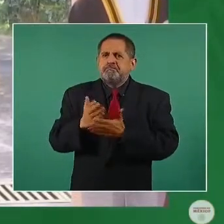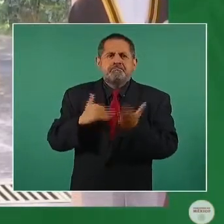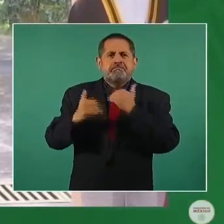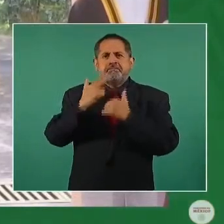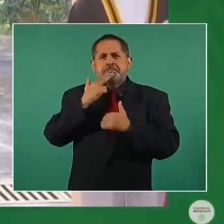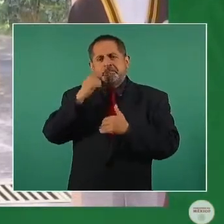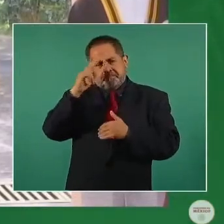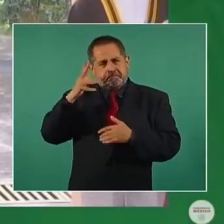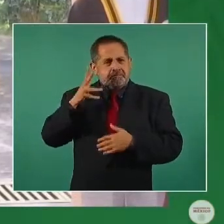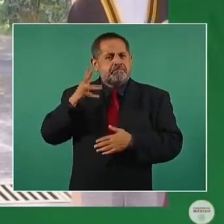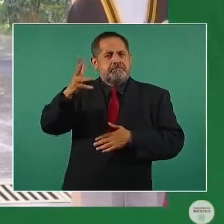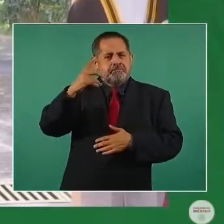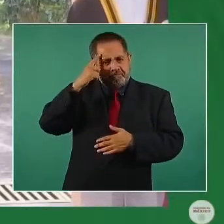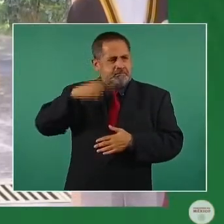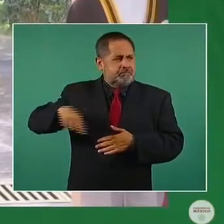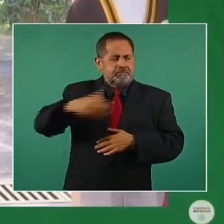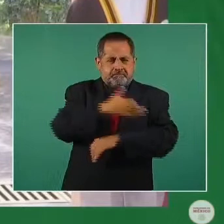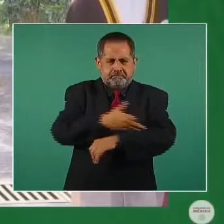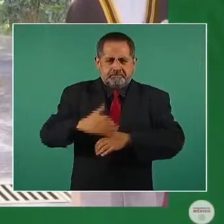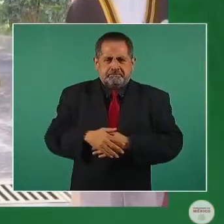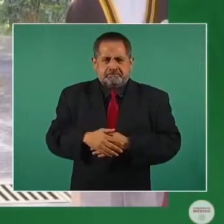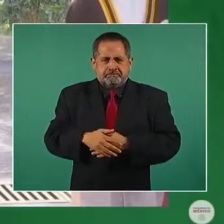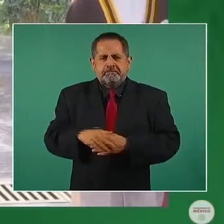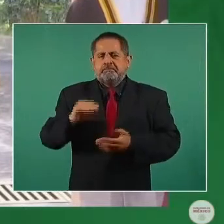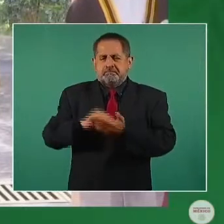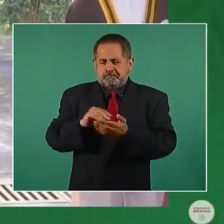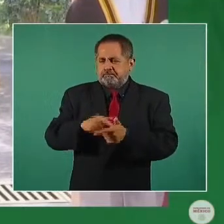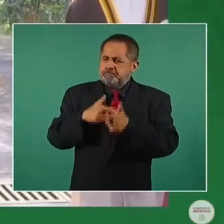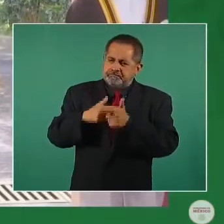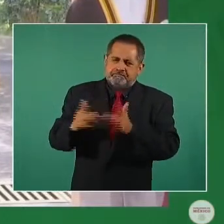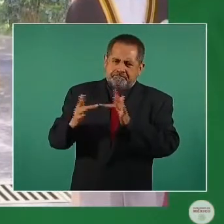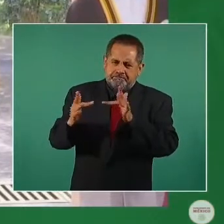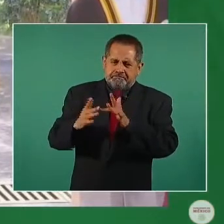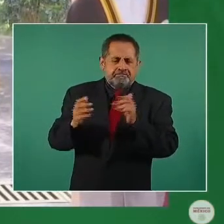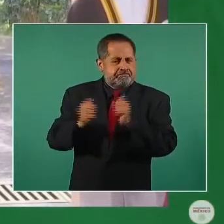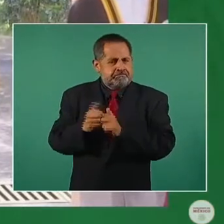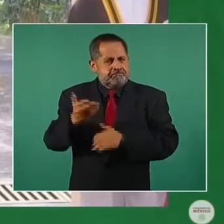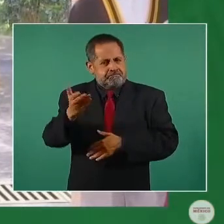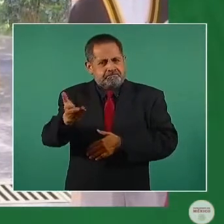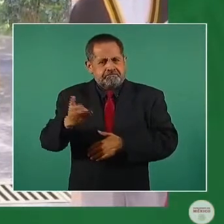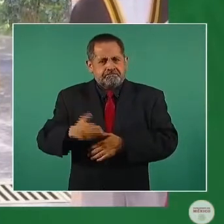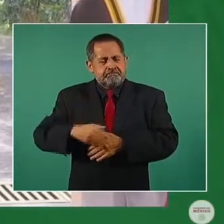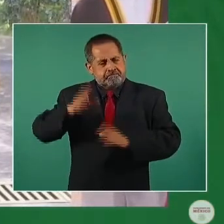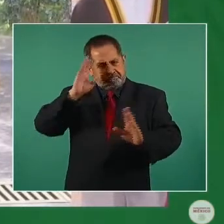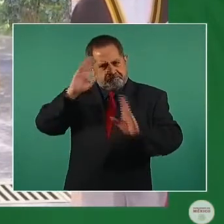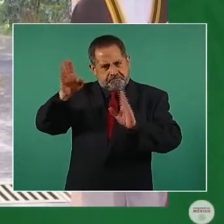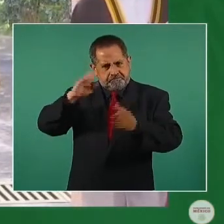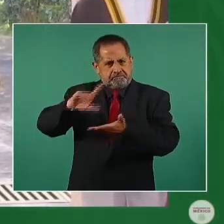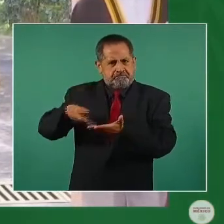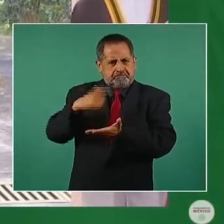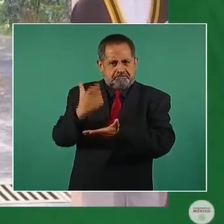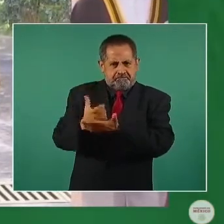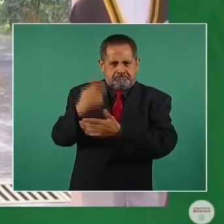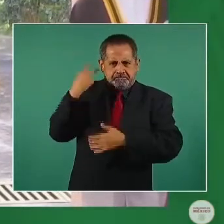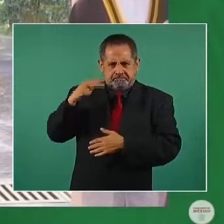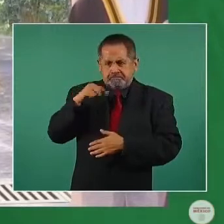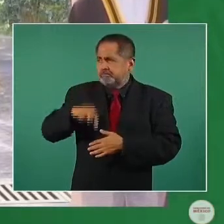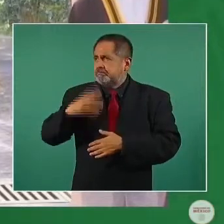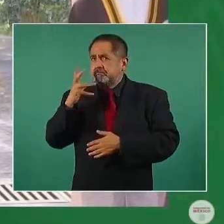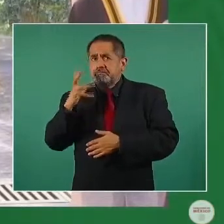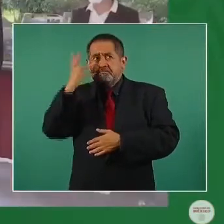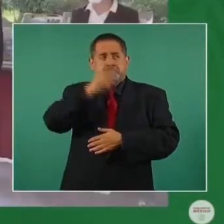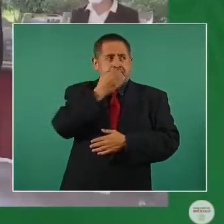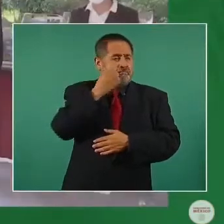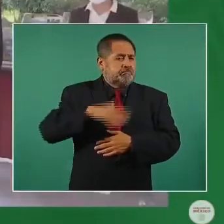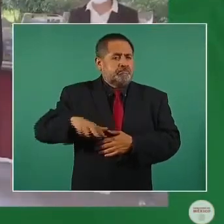para el futuro de sus familias. Seguiremos en esto, y un saludo desde acá, de Xalapa, y en esta hermosa escuela